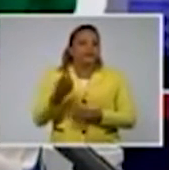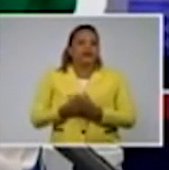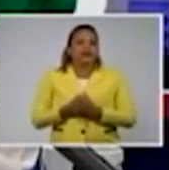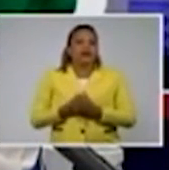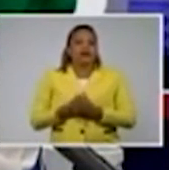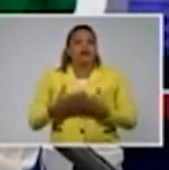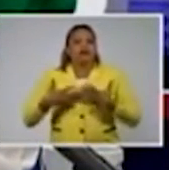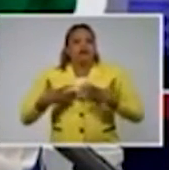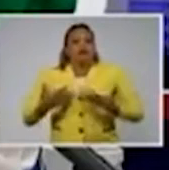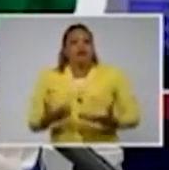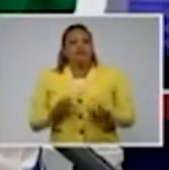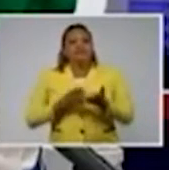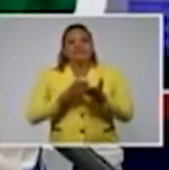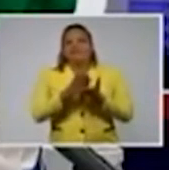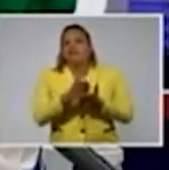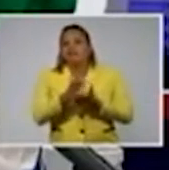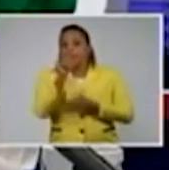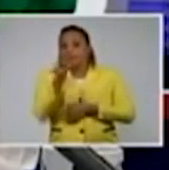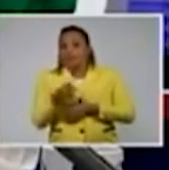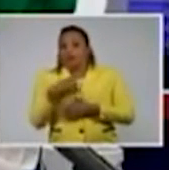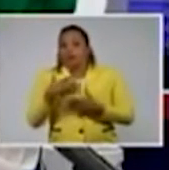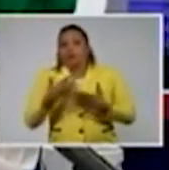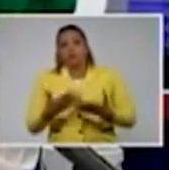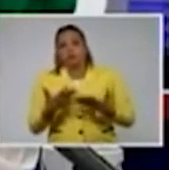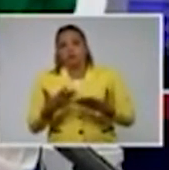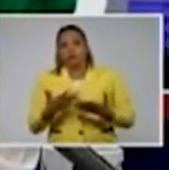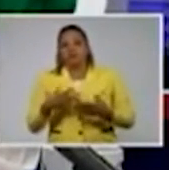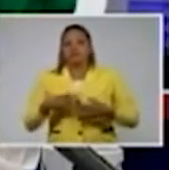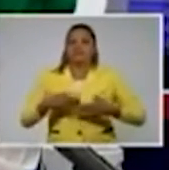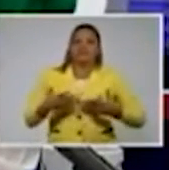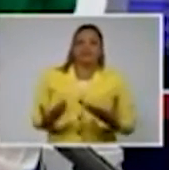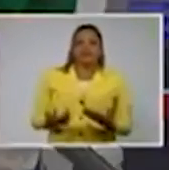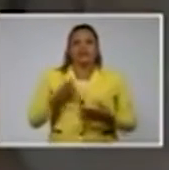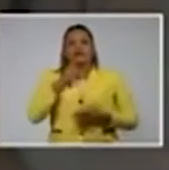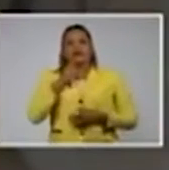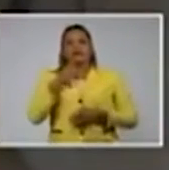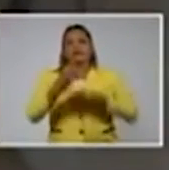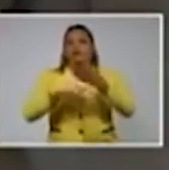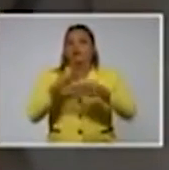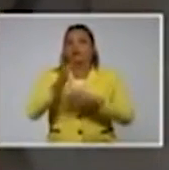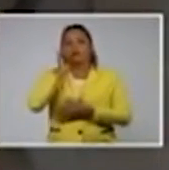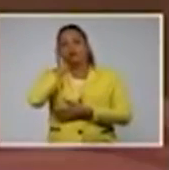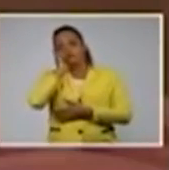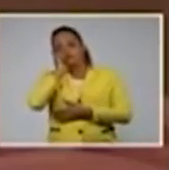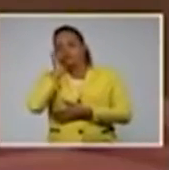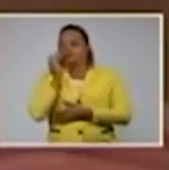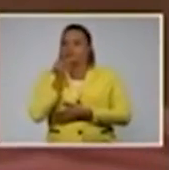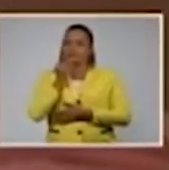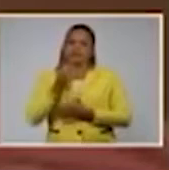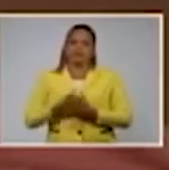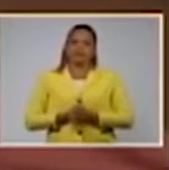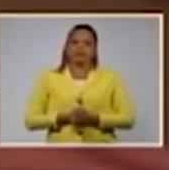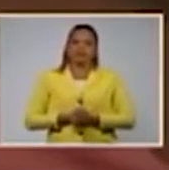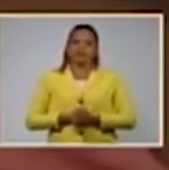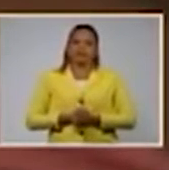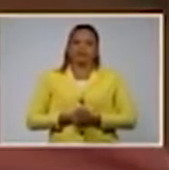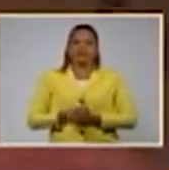la debilidad muscular y dificultades para dormir. También se informó o se